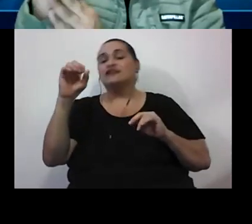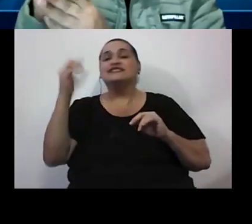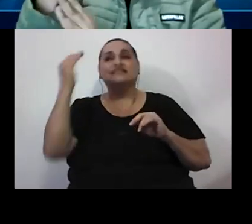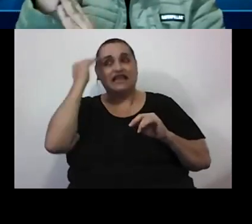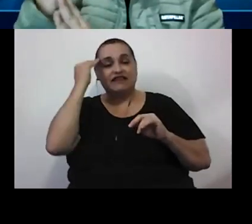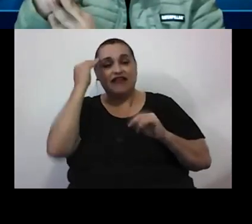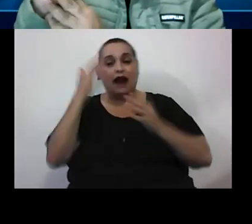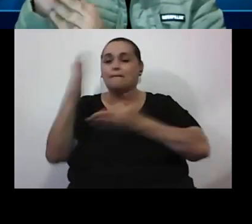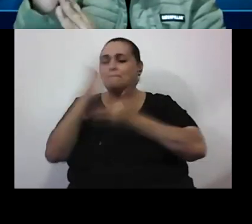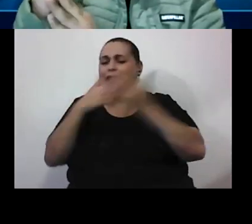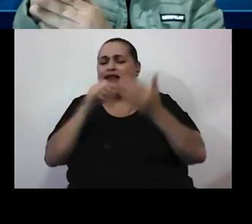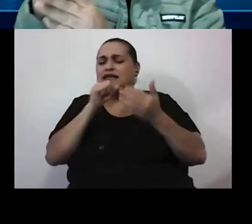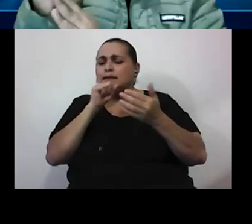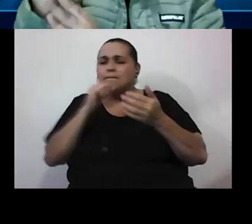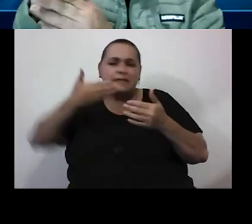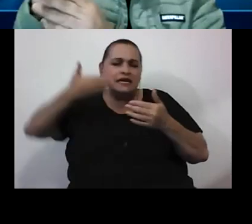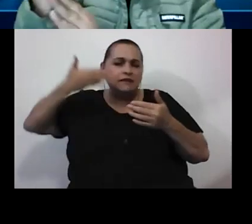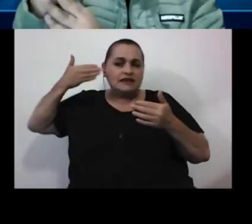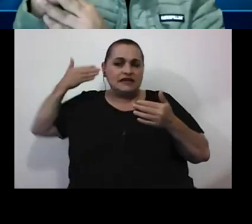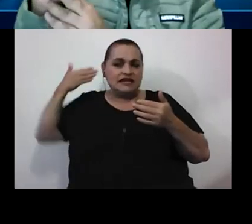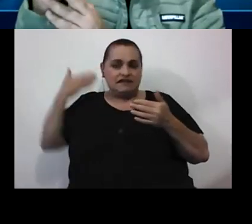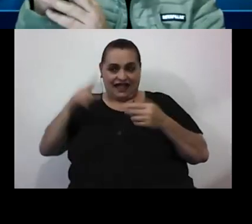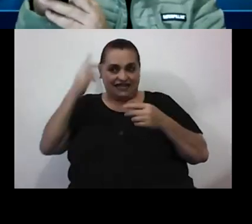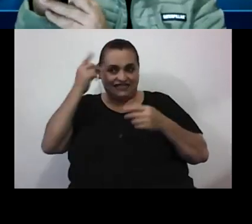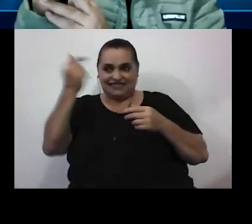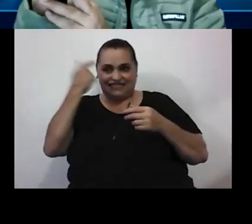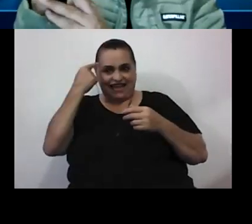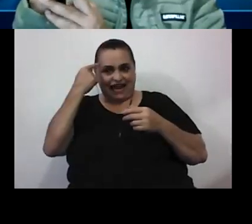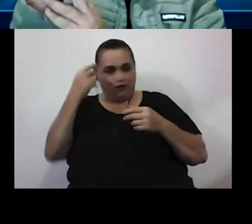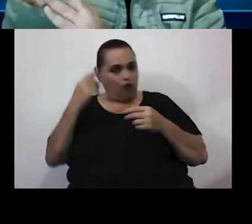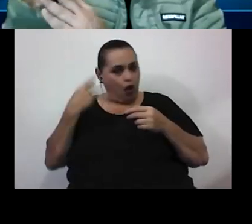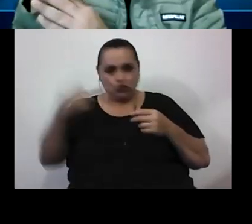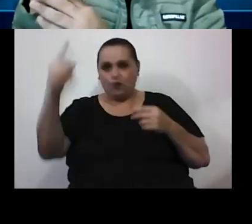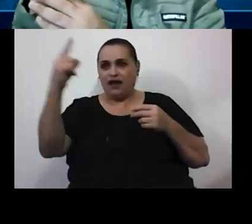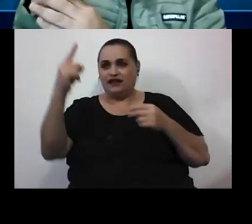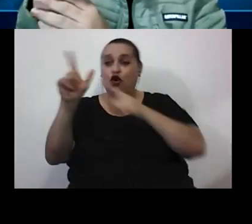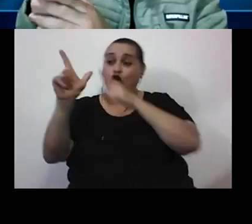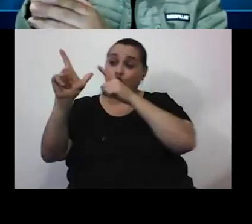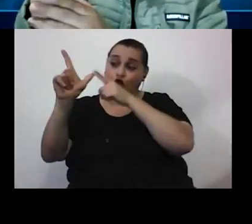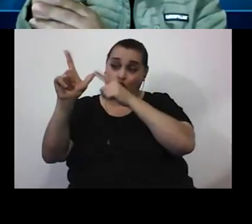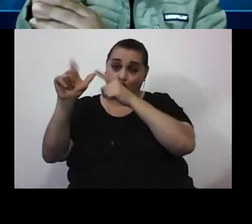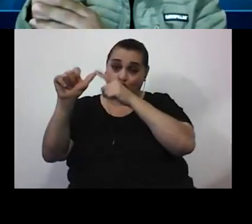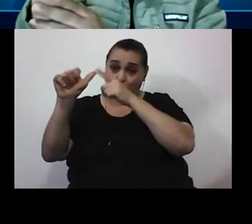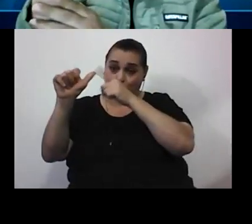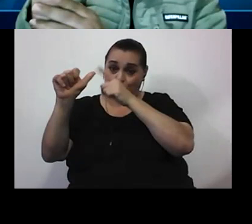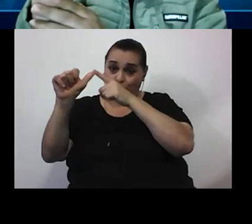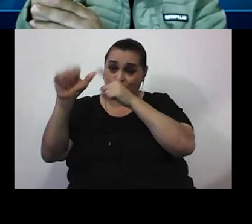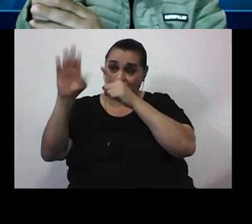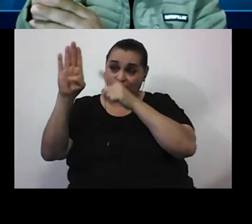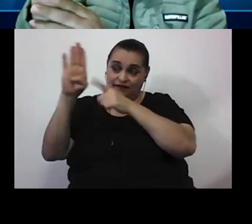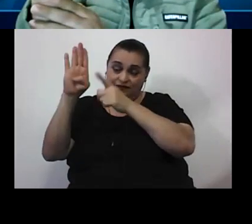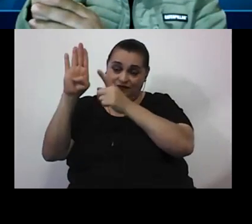más primitiva del cerebro, la más automática, ¿verdad? El dedito gordo que lo vamos a meter